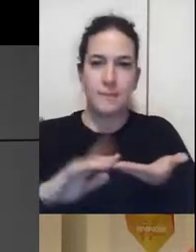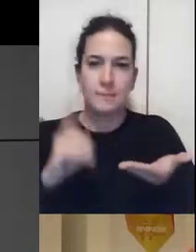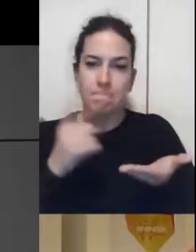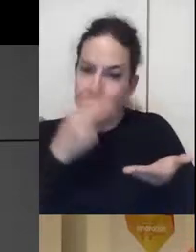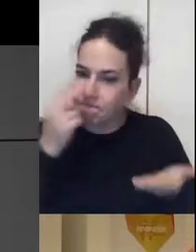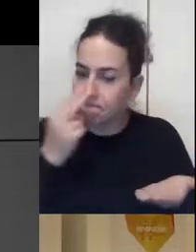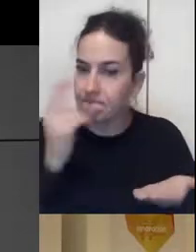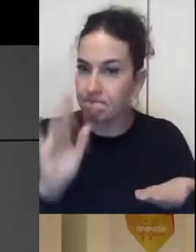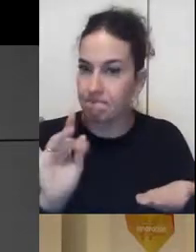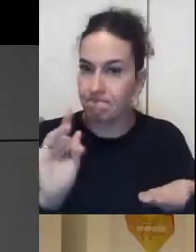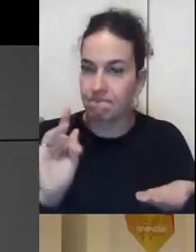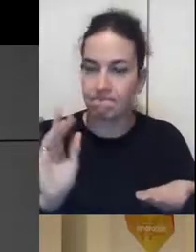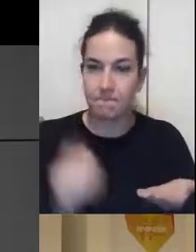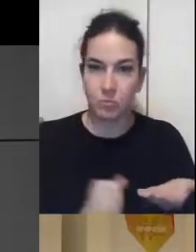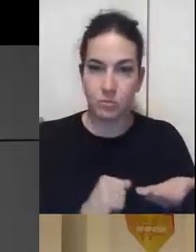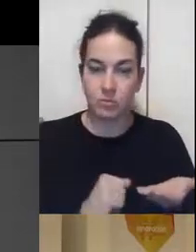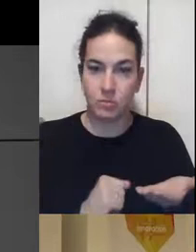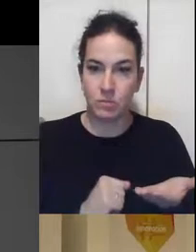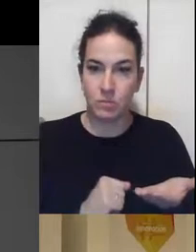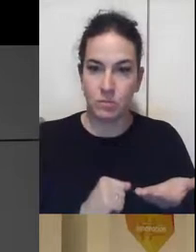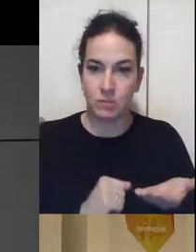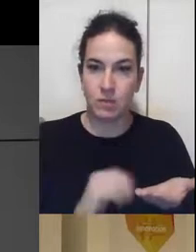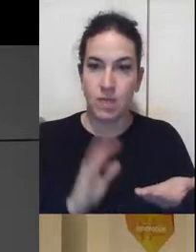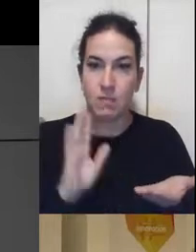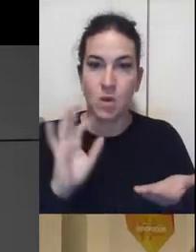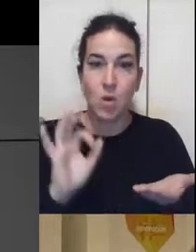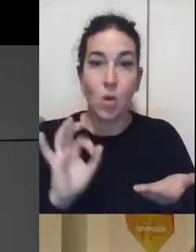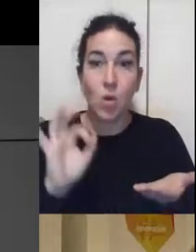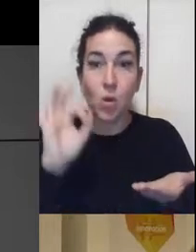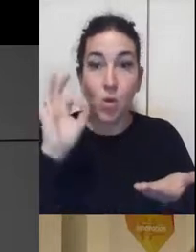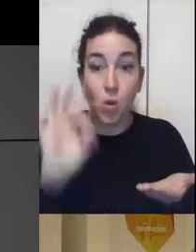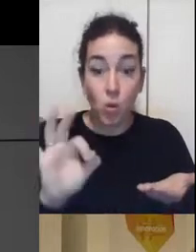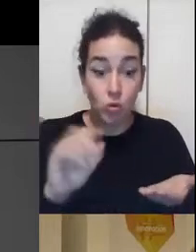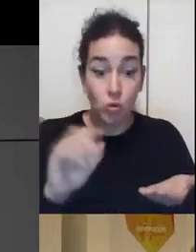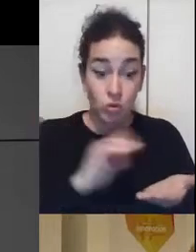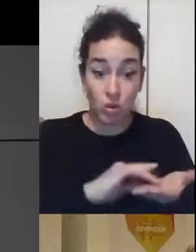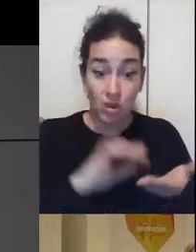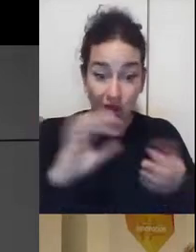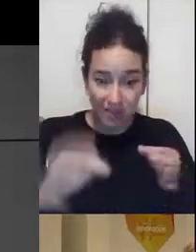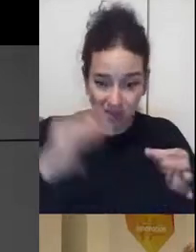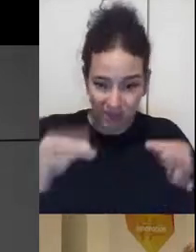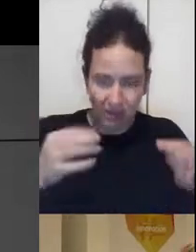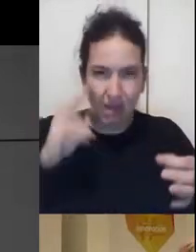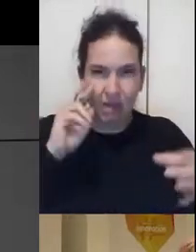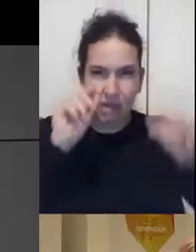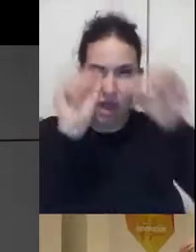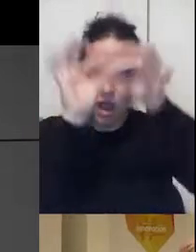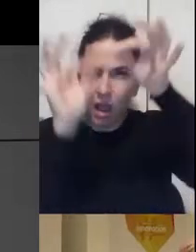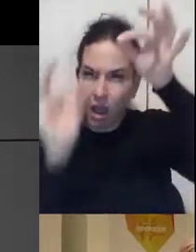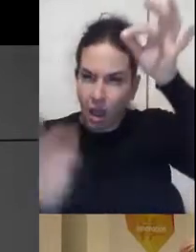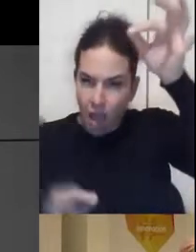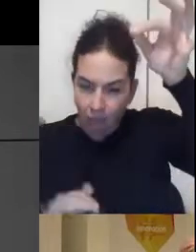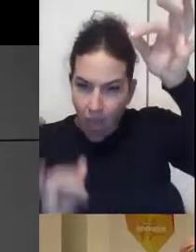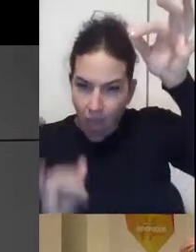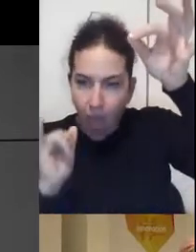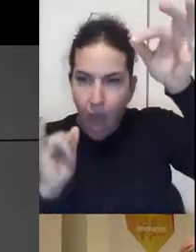interesante, pero en el momento en el que confeccionan y se ven las costuras y se ve la prenda montada,